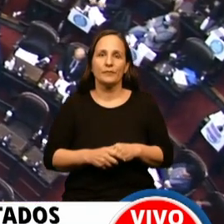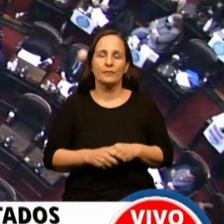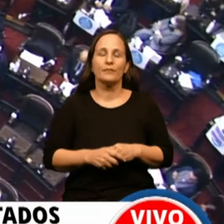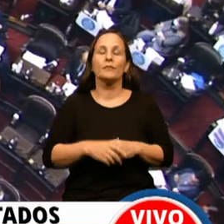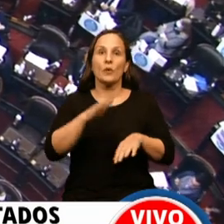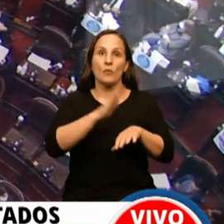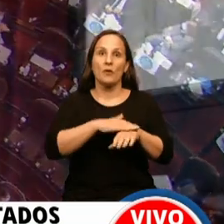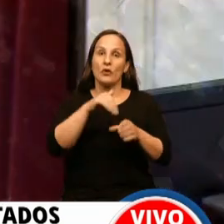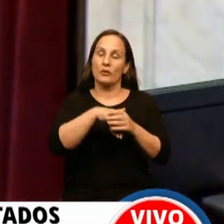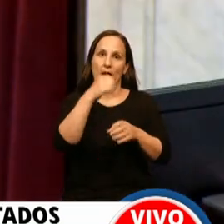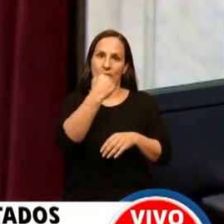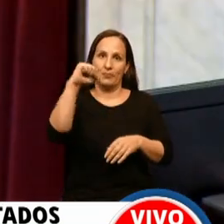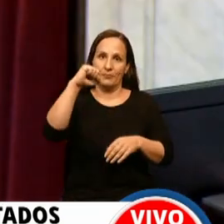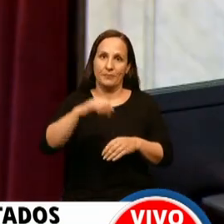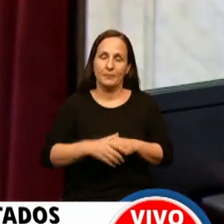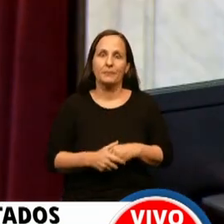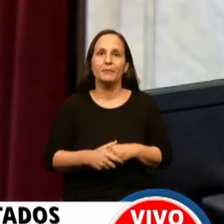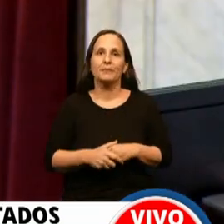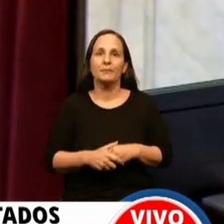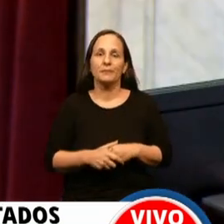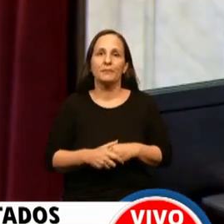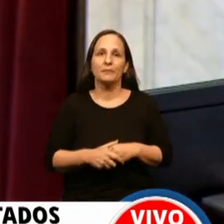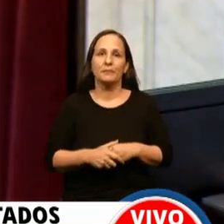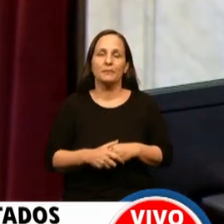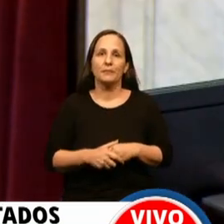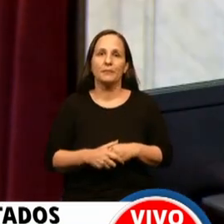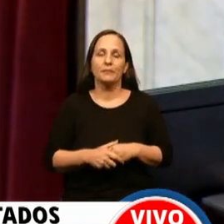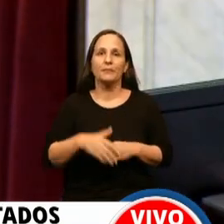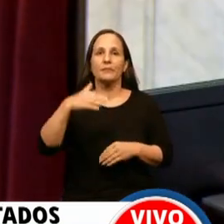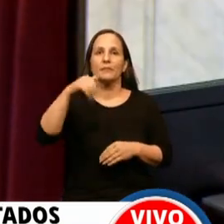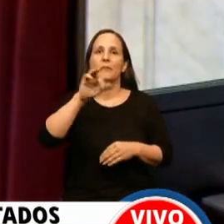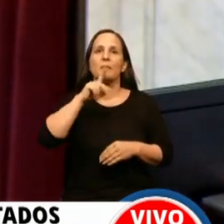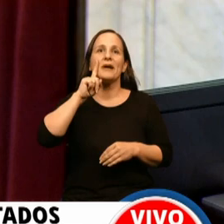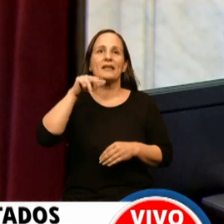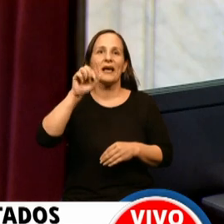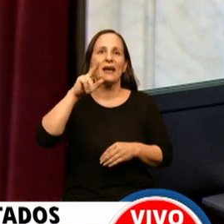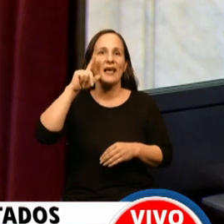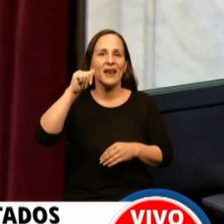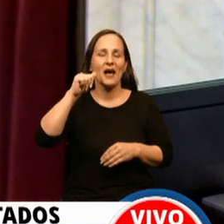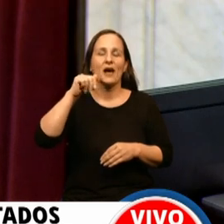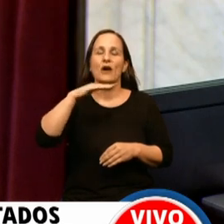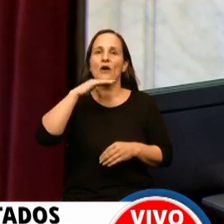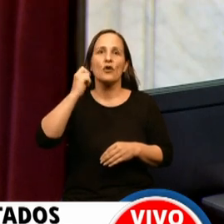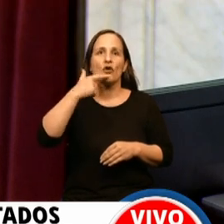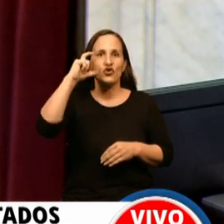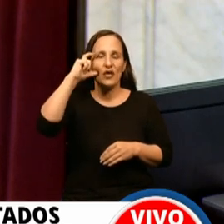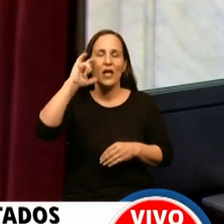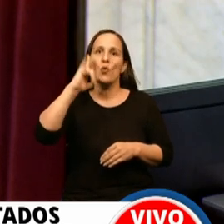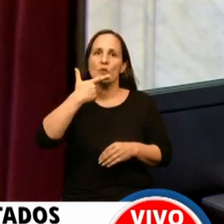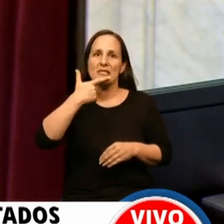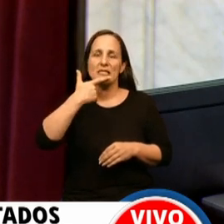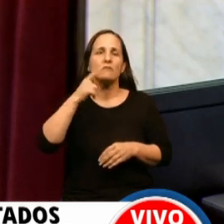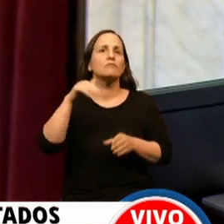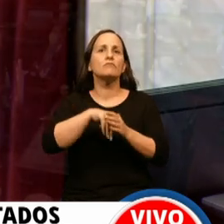ausente a la hora de votar martearena joseluis para indicar el sentido de su voto